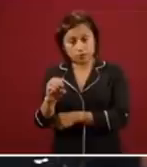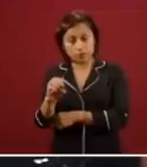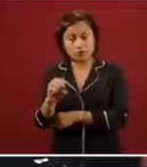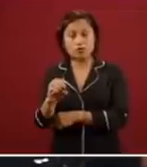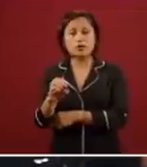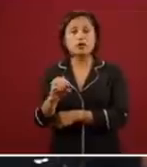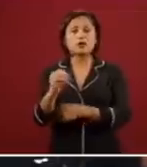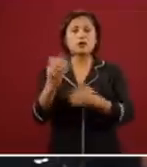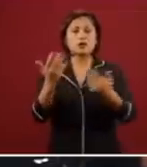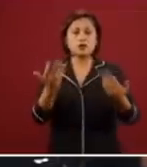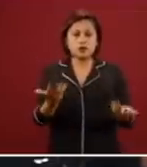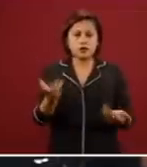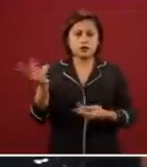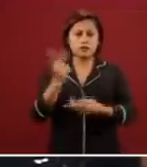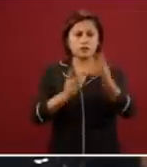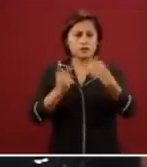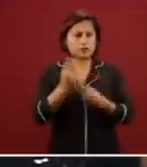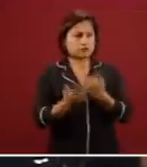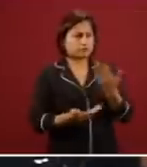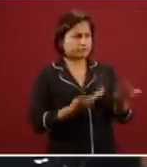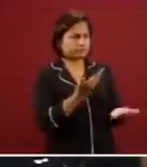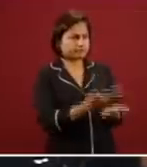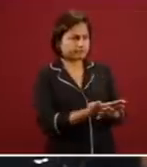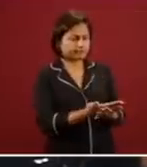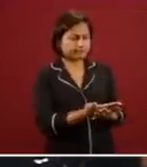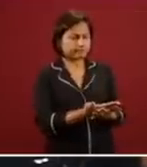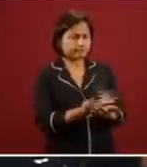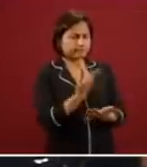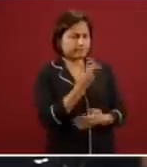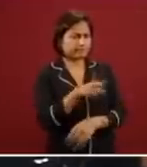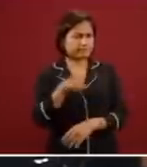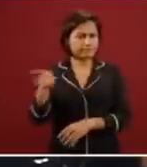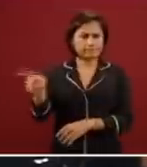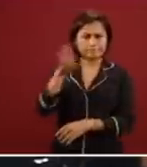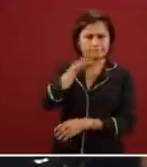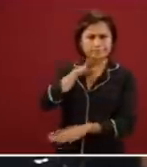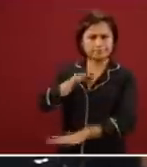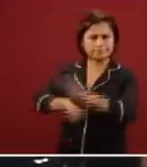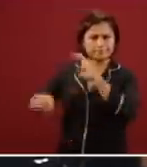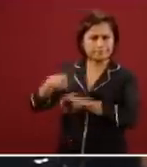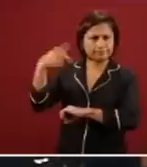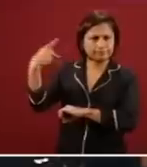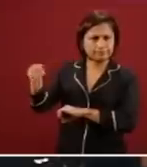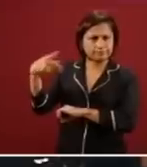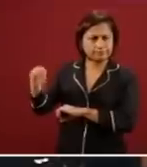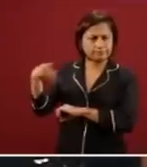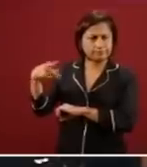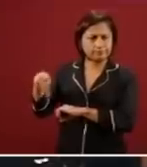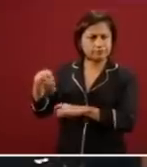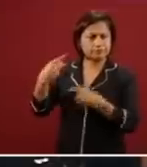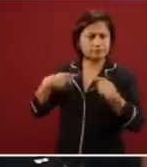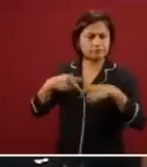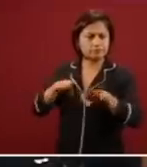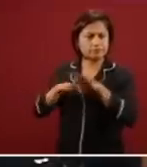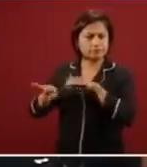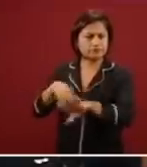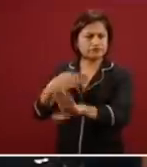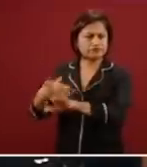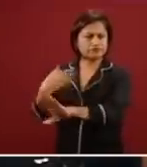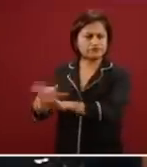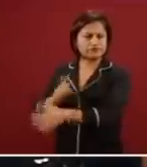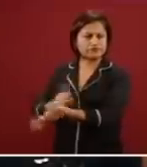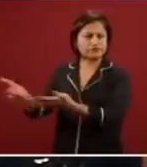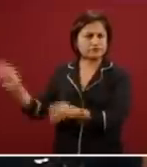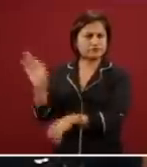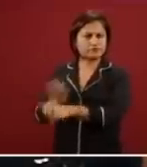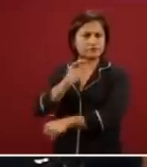esos empresarios que violentan los derechos de los trabajadores y quieren trabajar con el gobierno federal